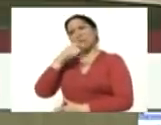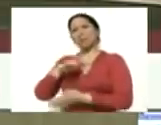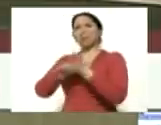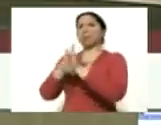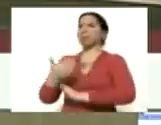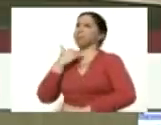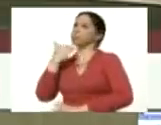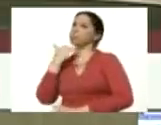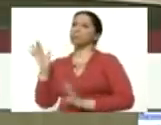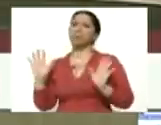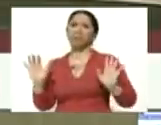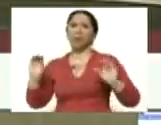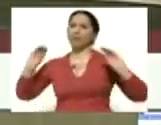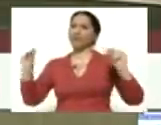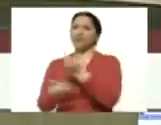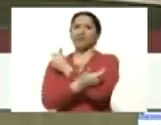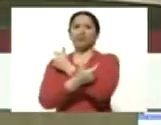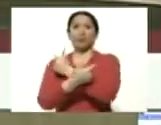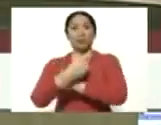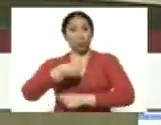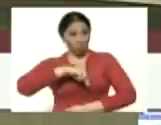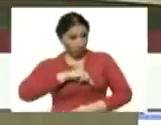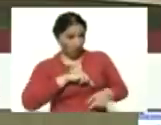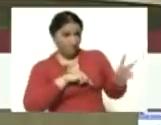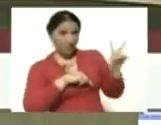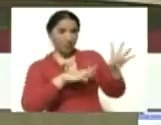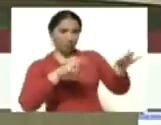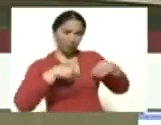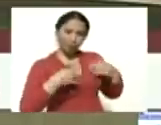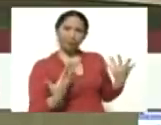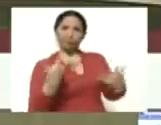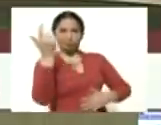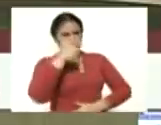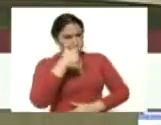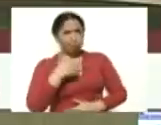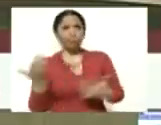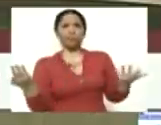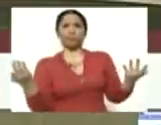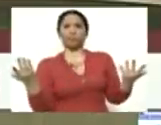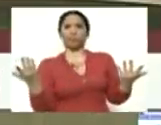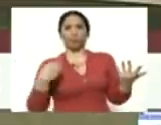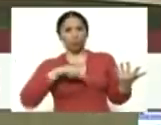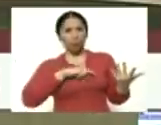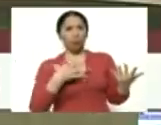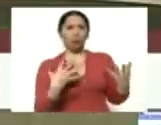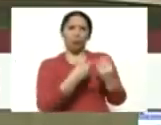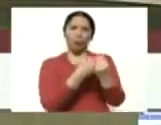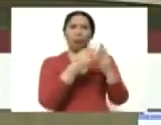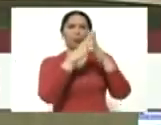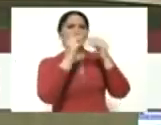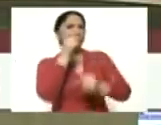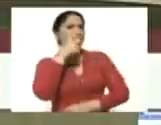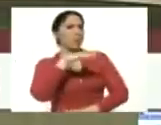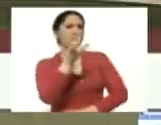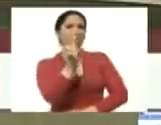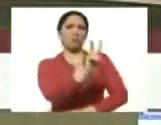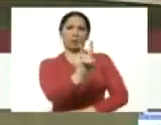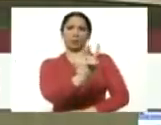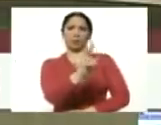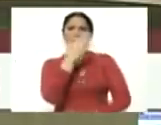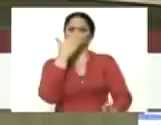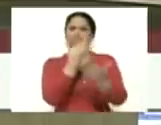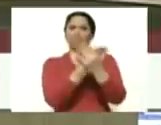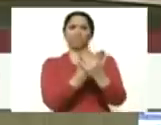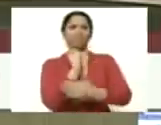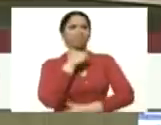casi como por arte de magia, nosotros estábamos tomándonos las cosas muy en serio y estábamos junto con todo el pueblo de Venezuela